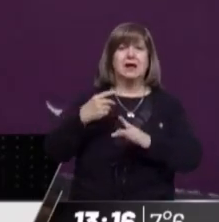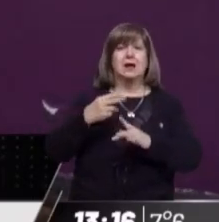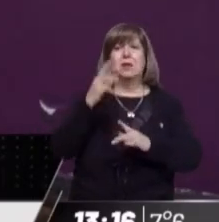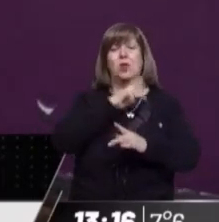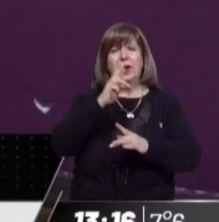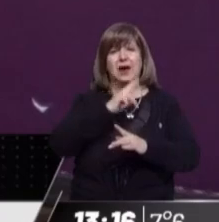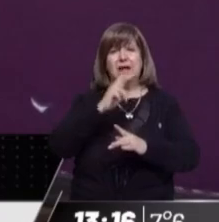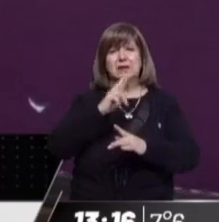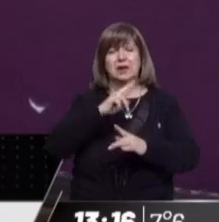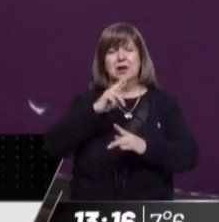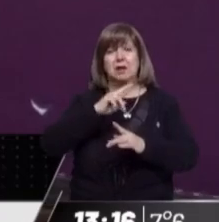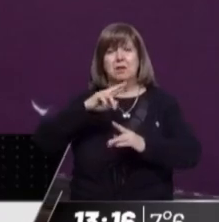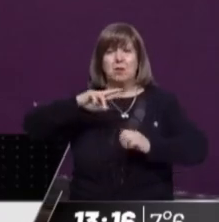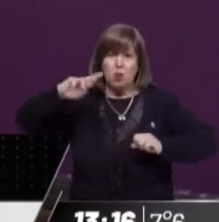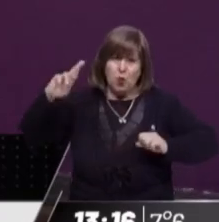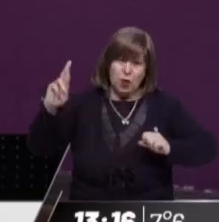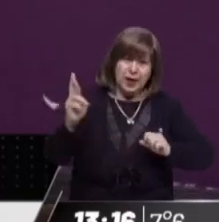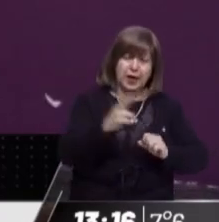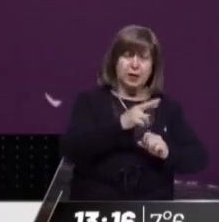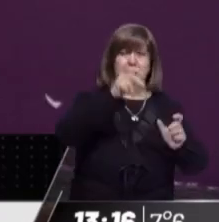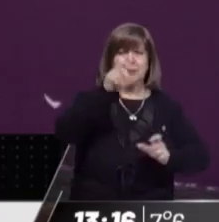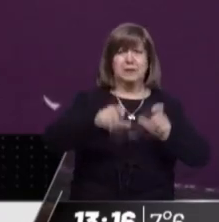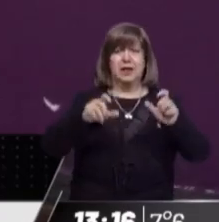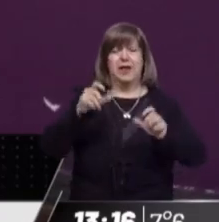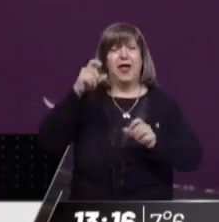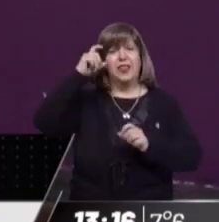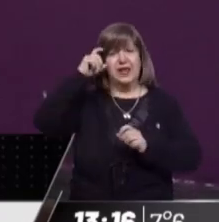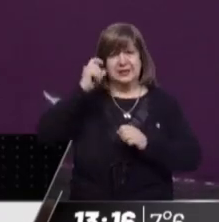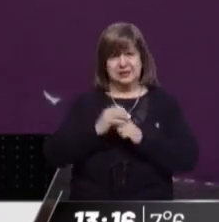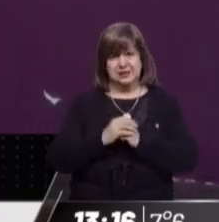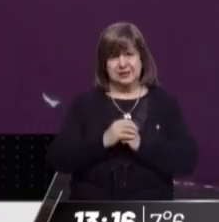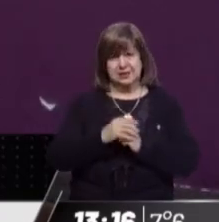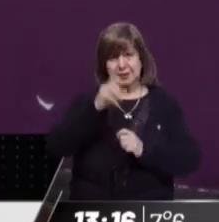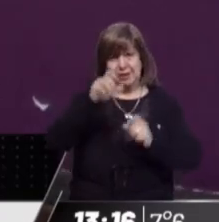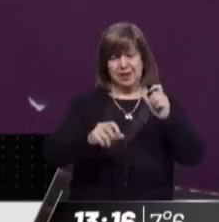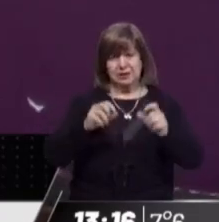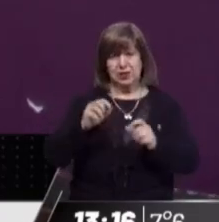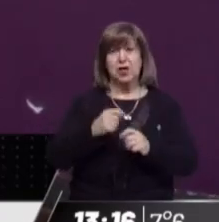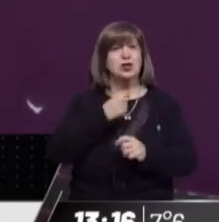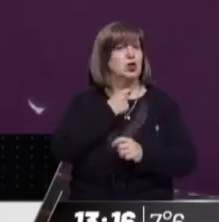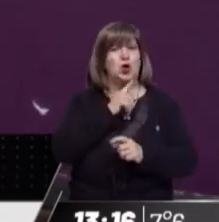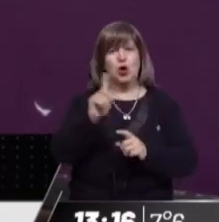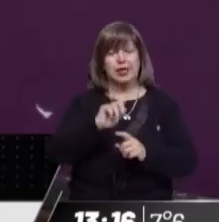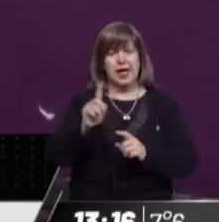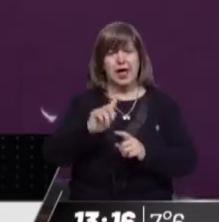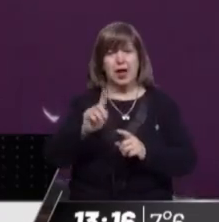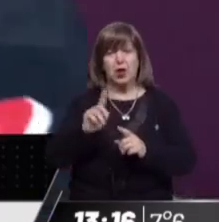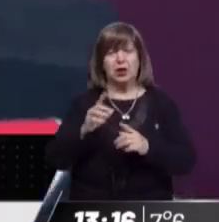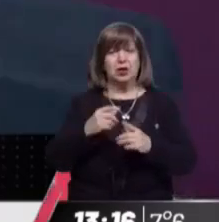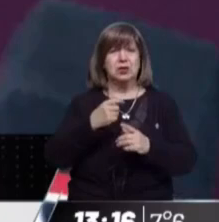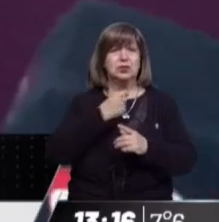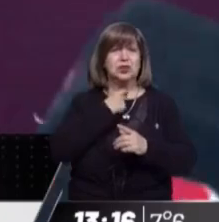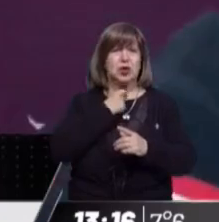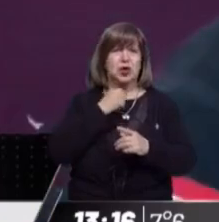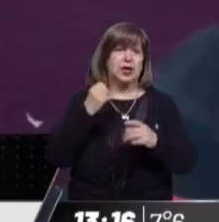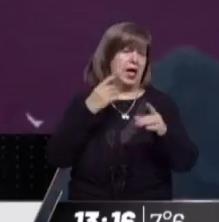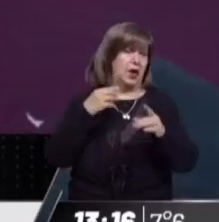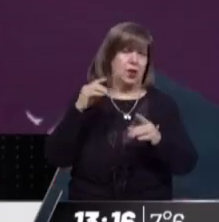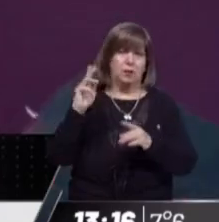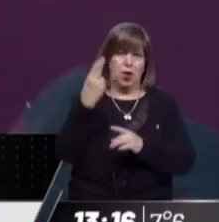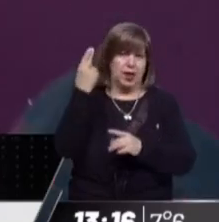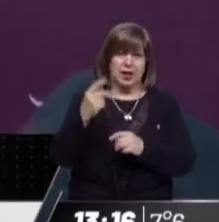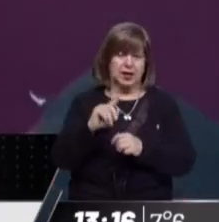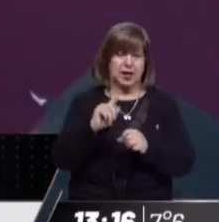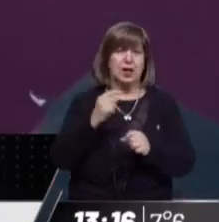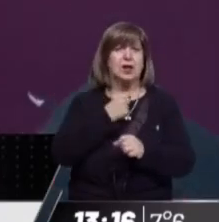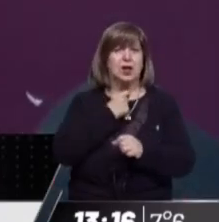femicidios en total en la semana y yo no voy a salir en una plancha metálica y voy a hacer Estamos hablando